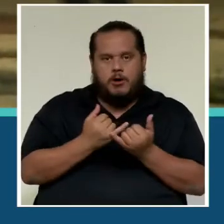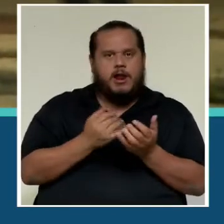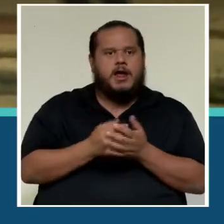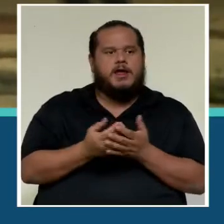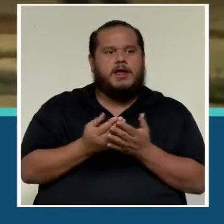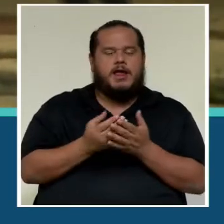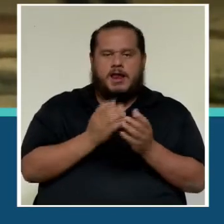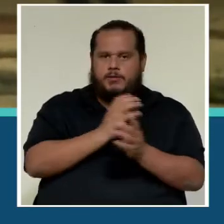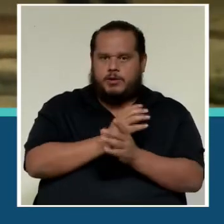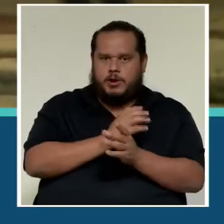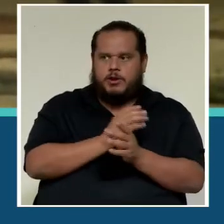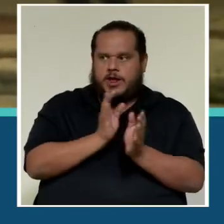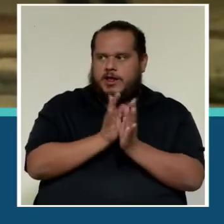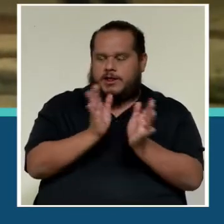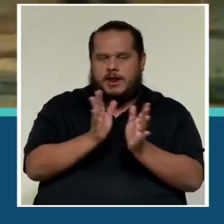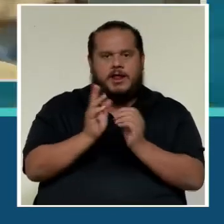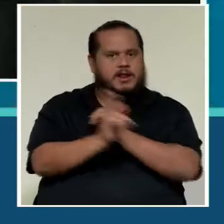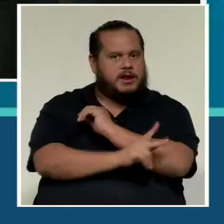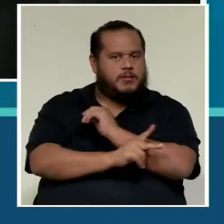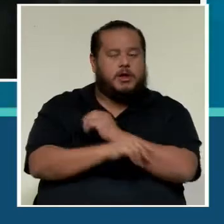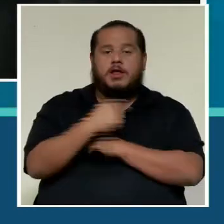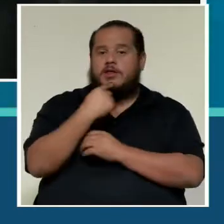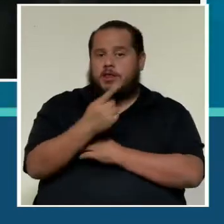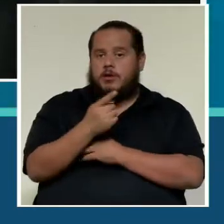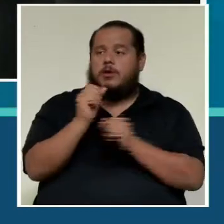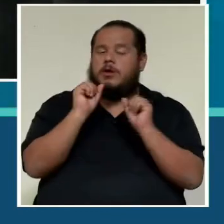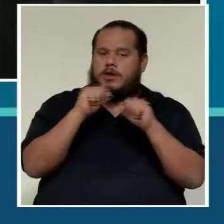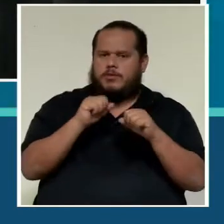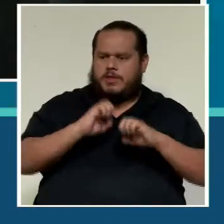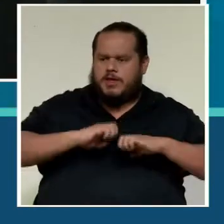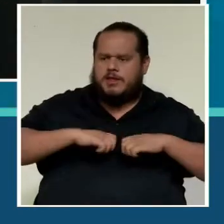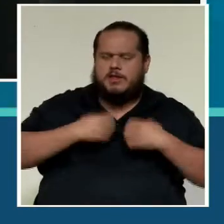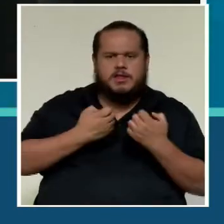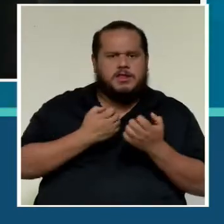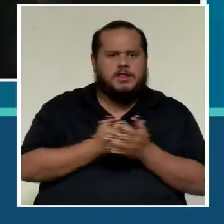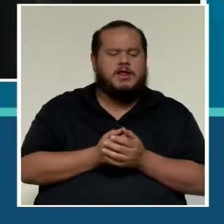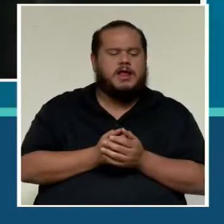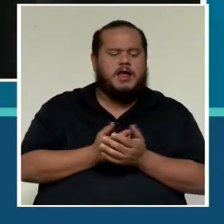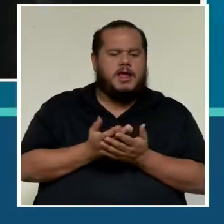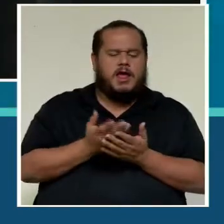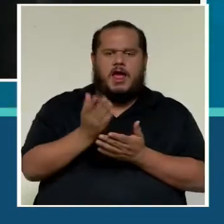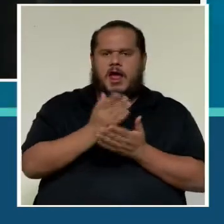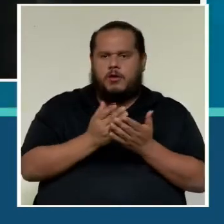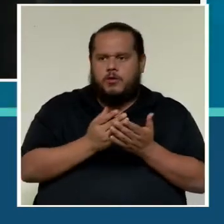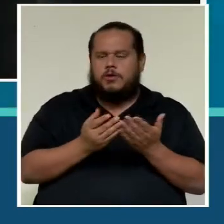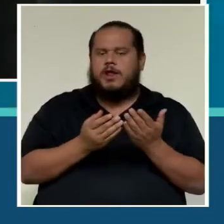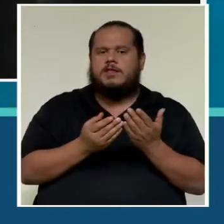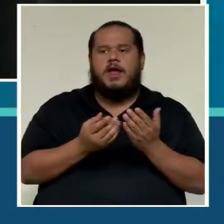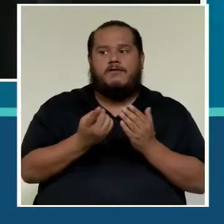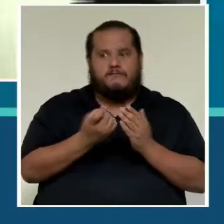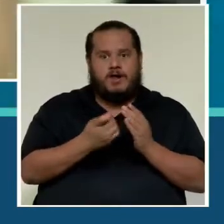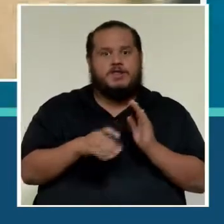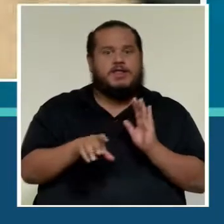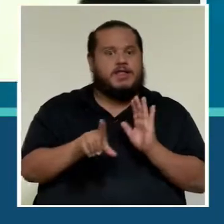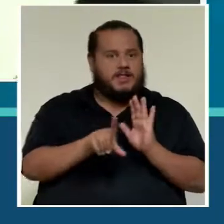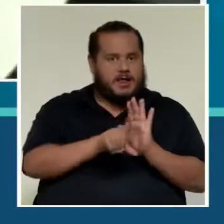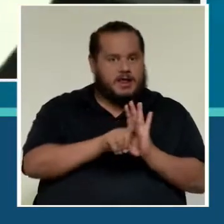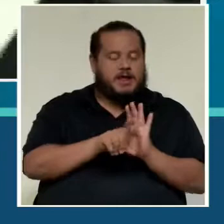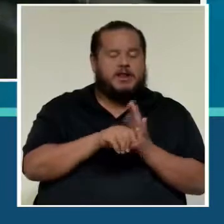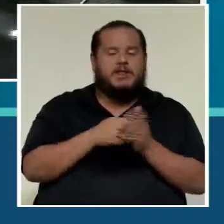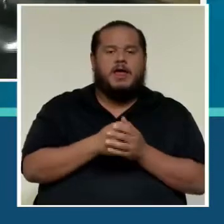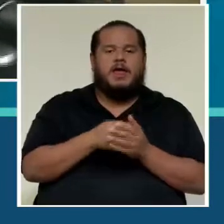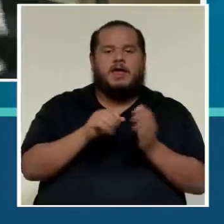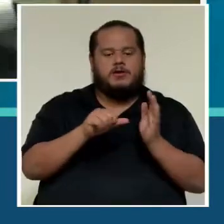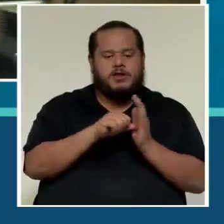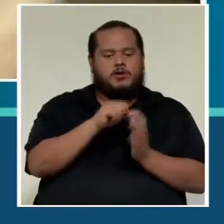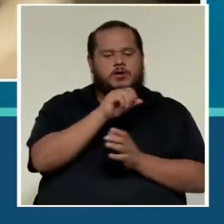Procuraduría General de la República indicó que pueden existir inconstitucionalidades en 3 de los artículos, el 4, 5 y